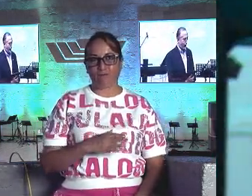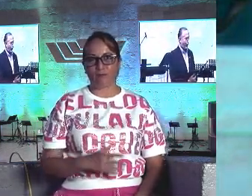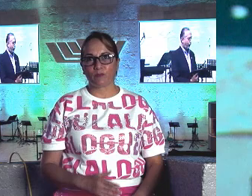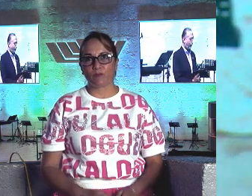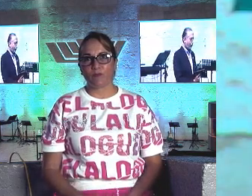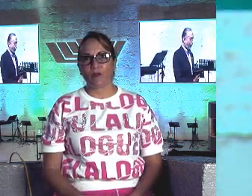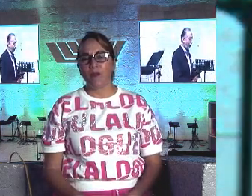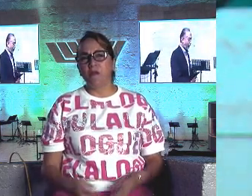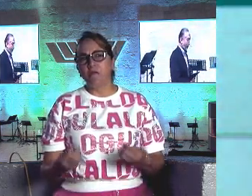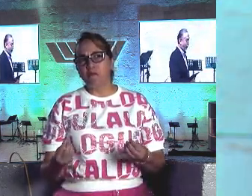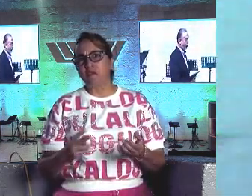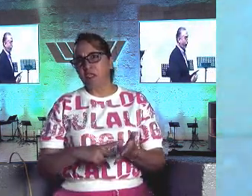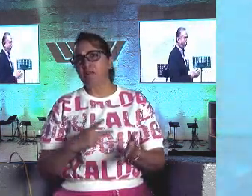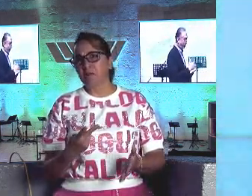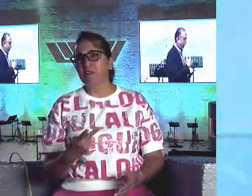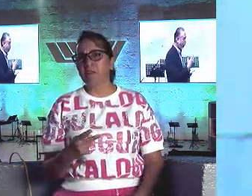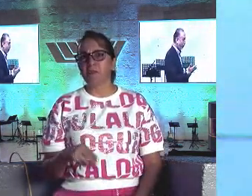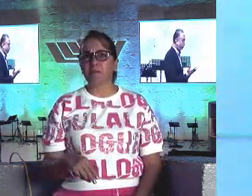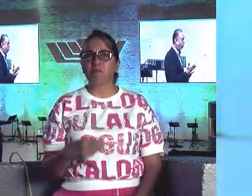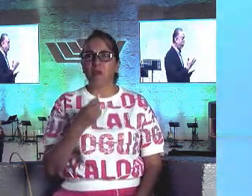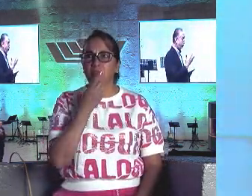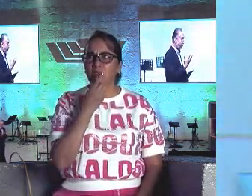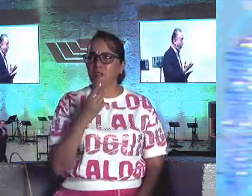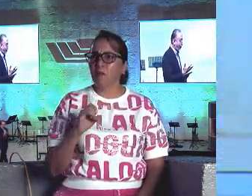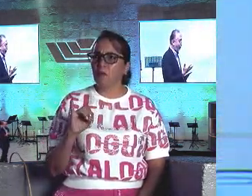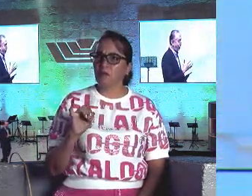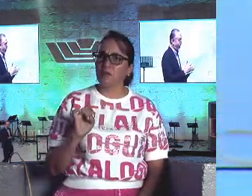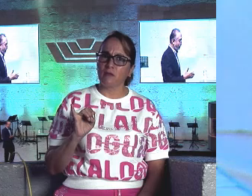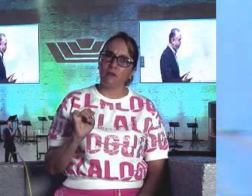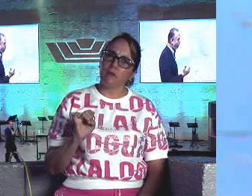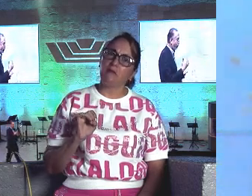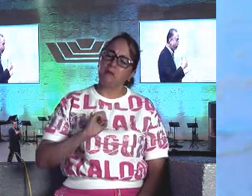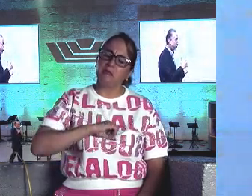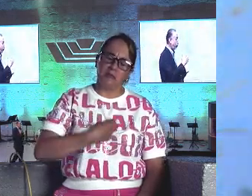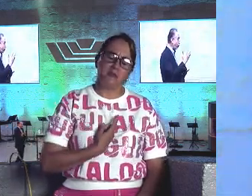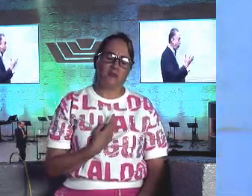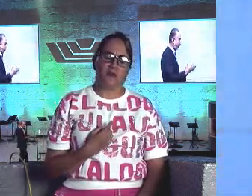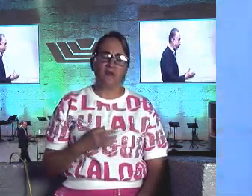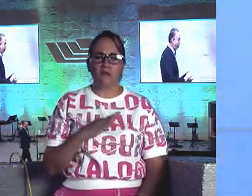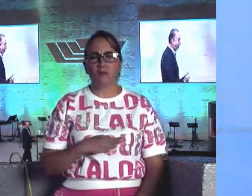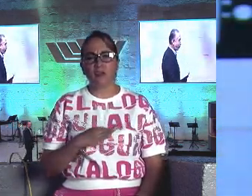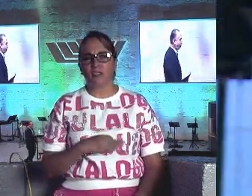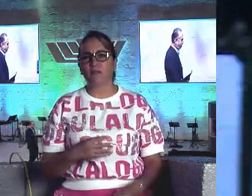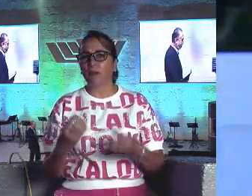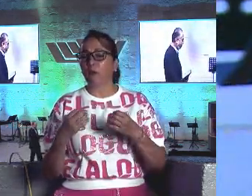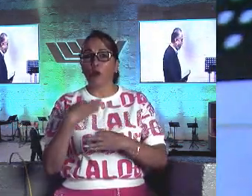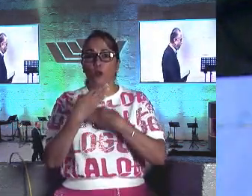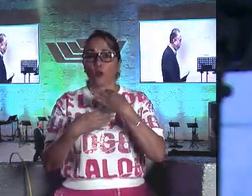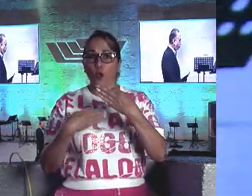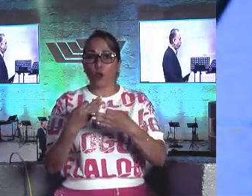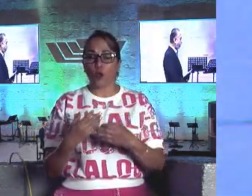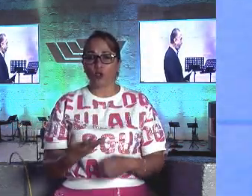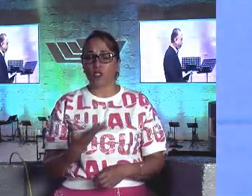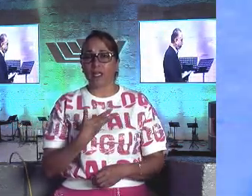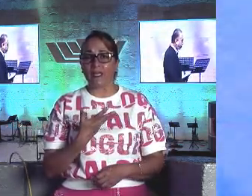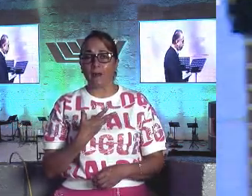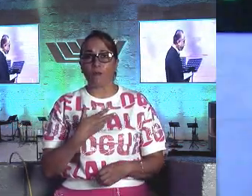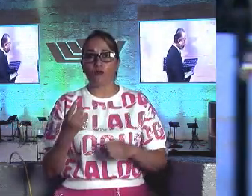Algunos dicen, bueno, es que para ser feliz tendríamos que ser un país libre de problemas. No necesariamente. Yo creo que